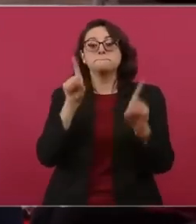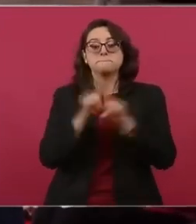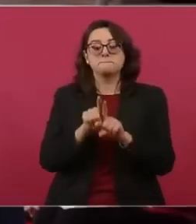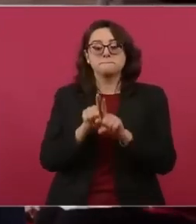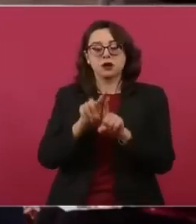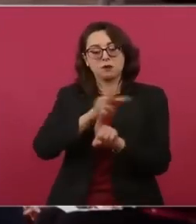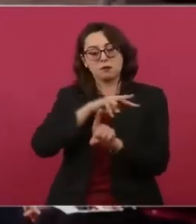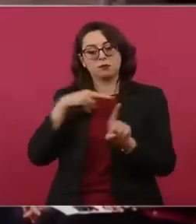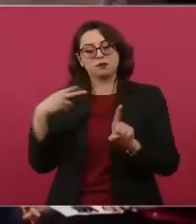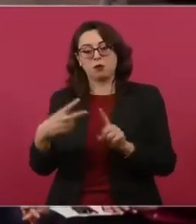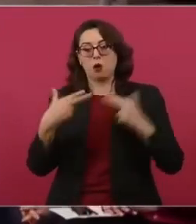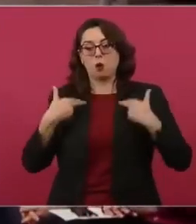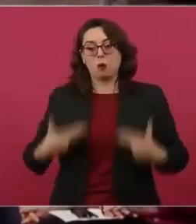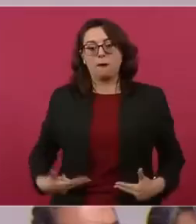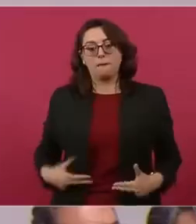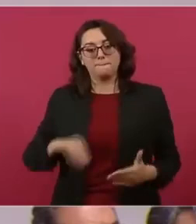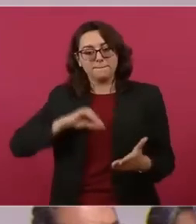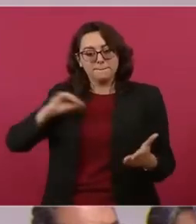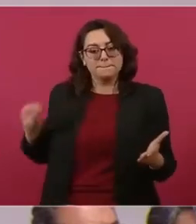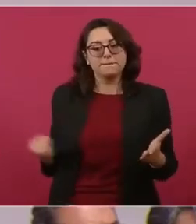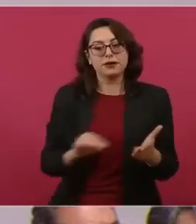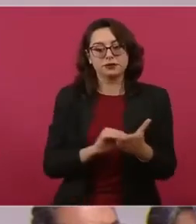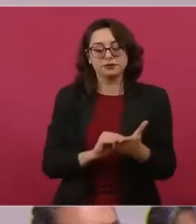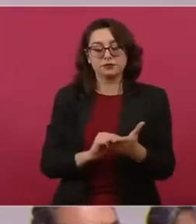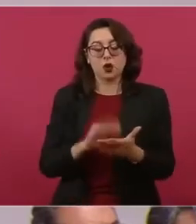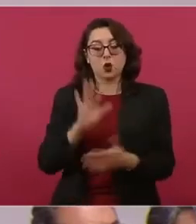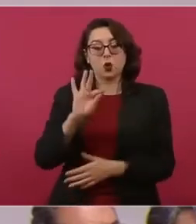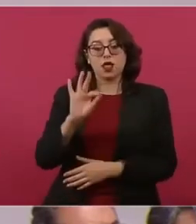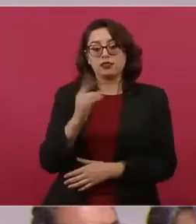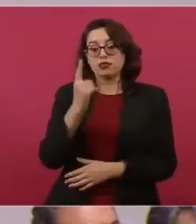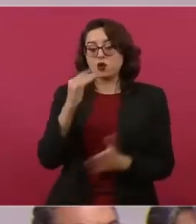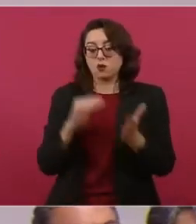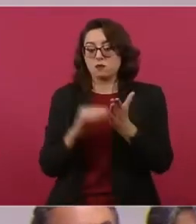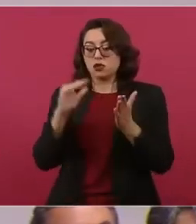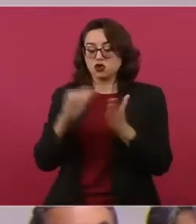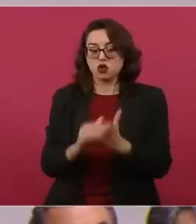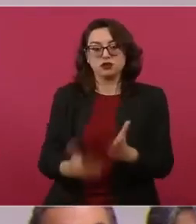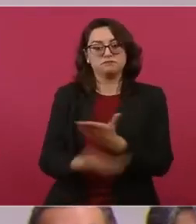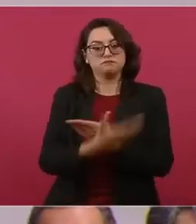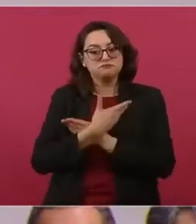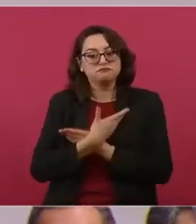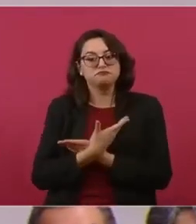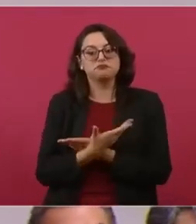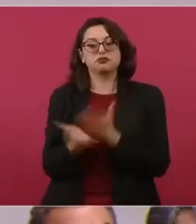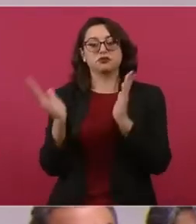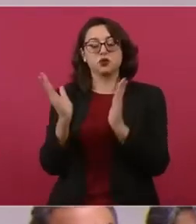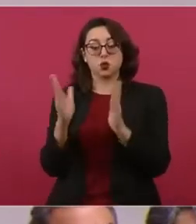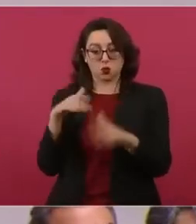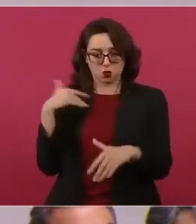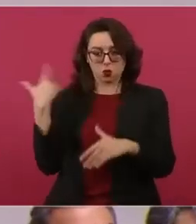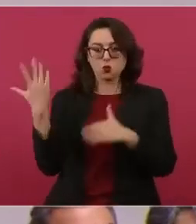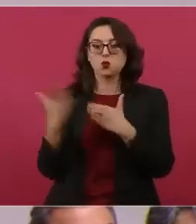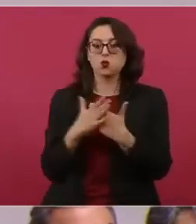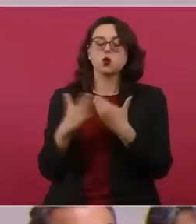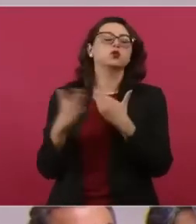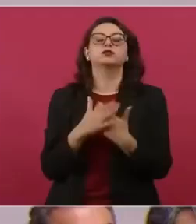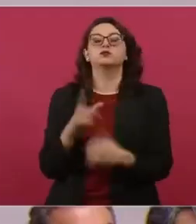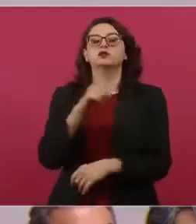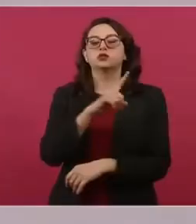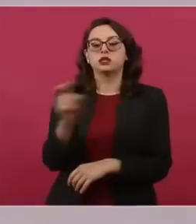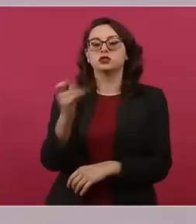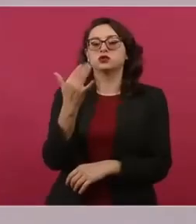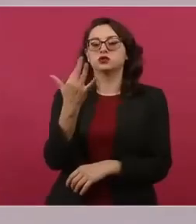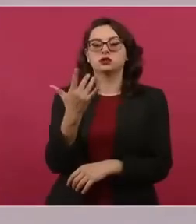Ya se distribuyen 41 millones de ejemplares y estarán disponibles todos,